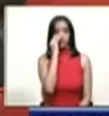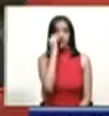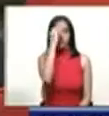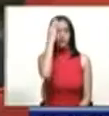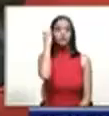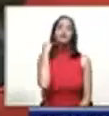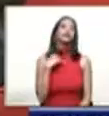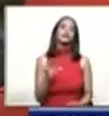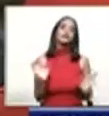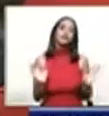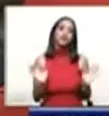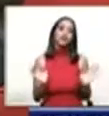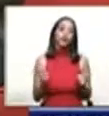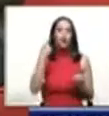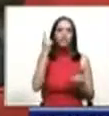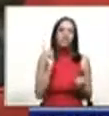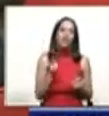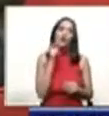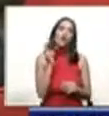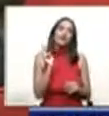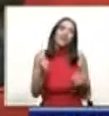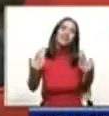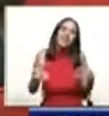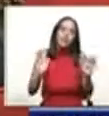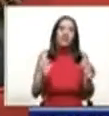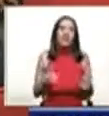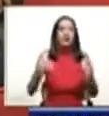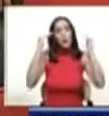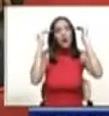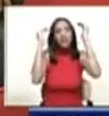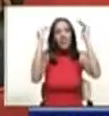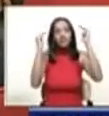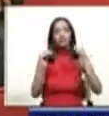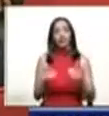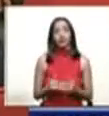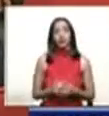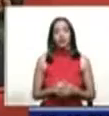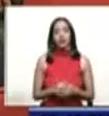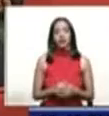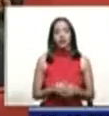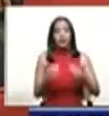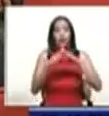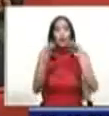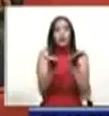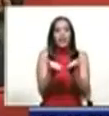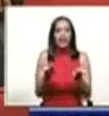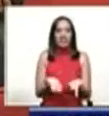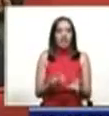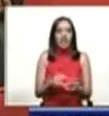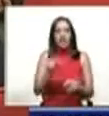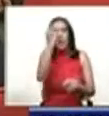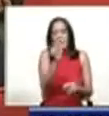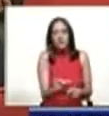claro, exacto. Bueno, no de repente el comandante que sabe, que todo el mundo sabe que está conspirando, que es un tipo que está